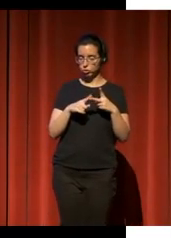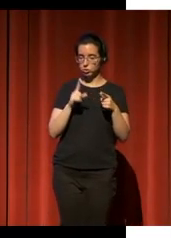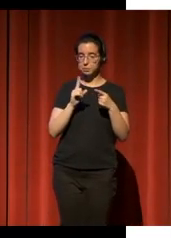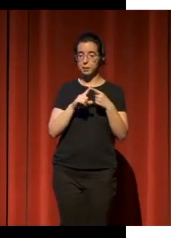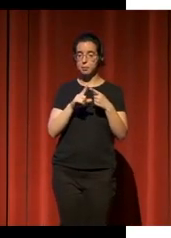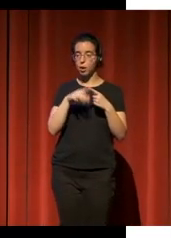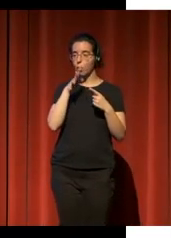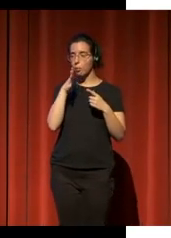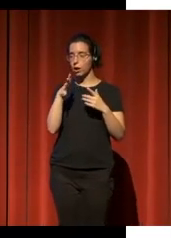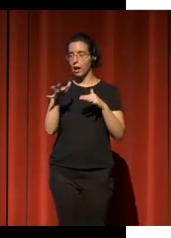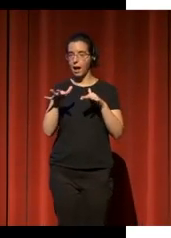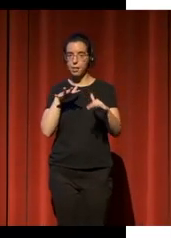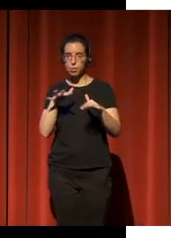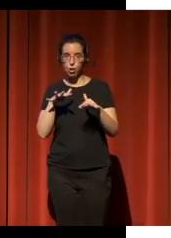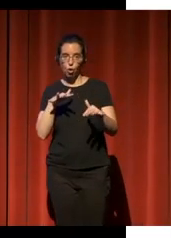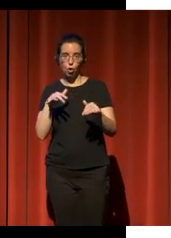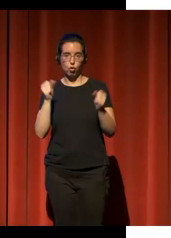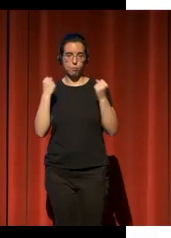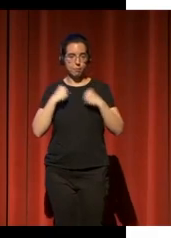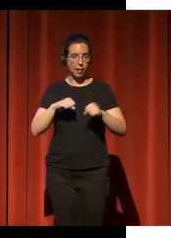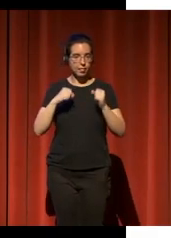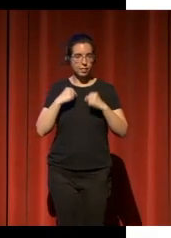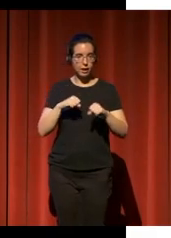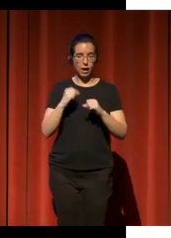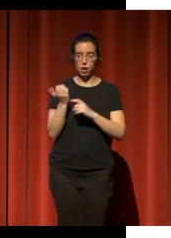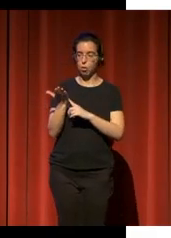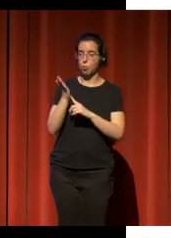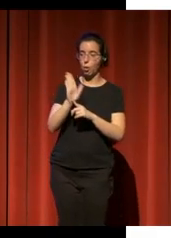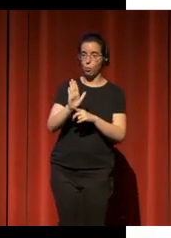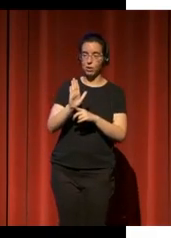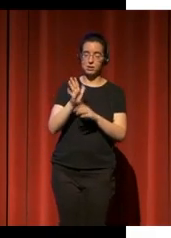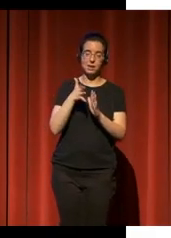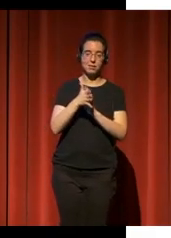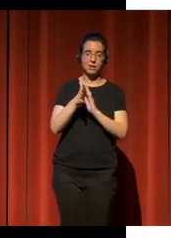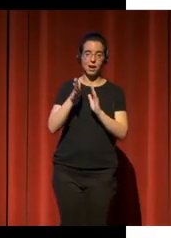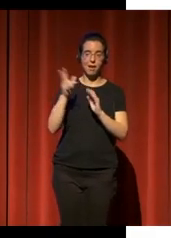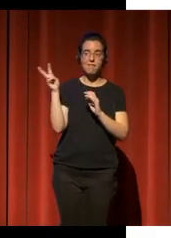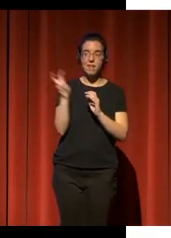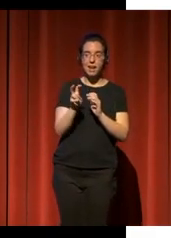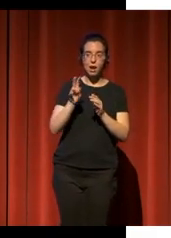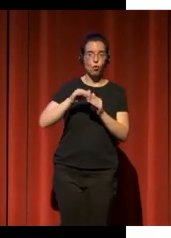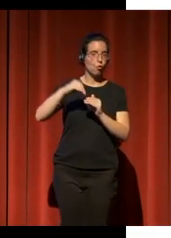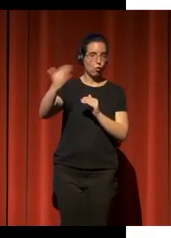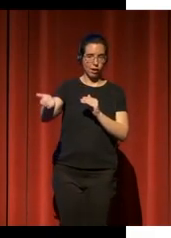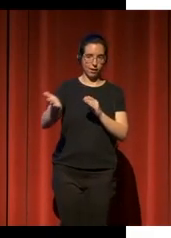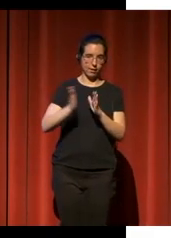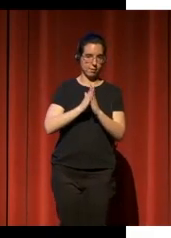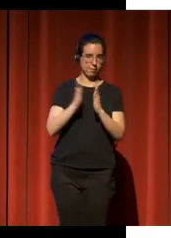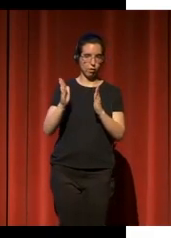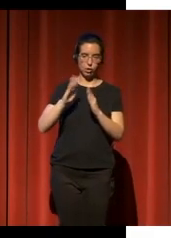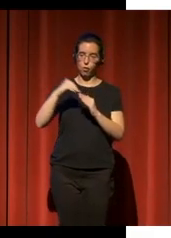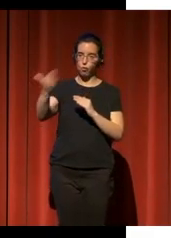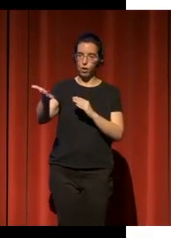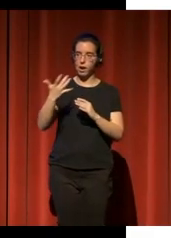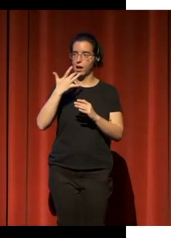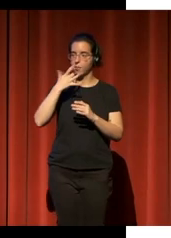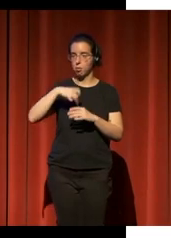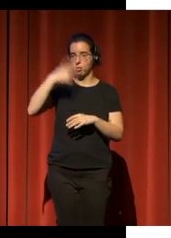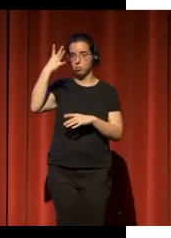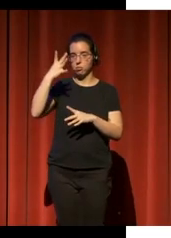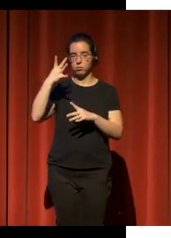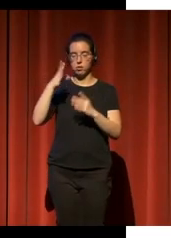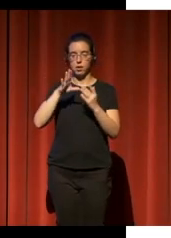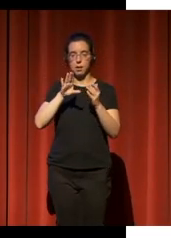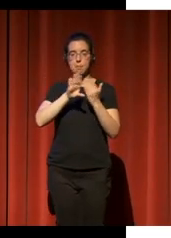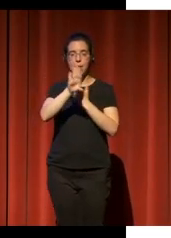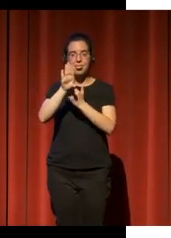acciones o son prácticas que son propuestas digamos desde fuera de la biblioteca eh desde un conjunto de vecinos y vecinas desde